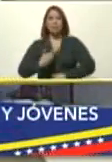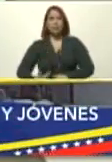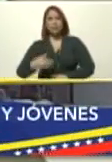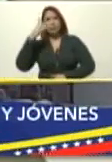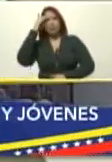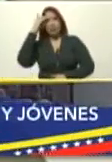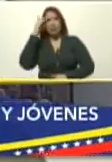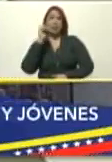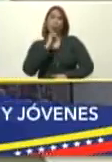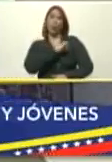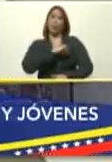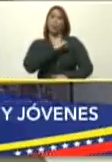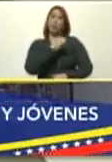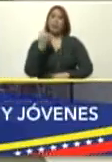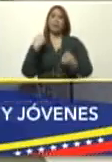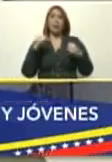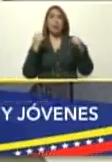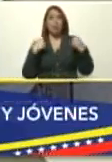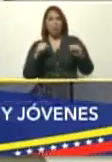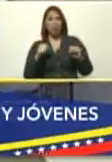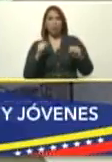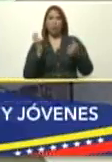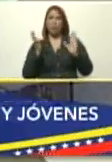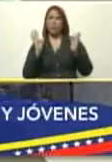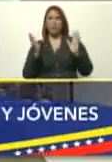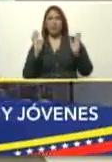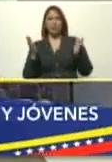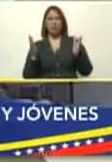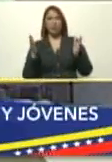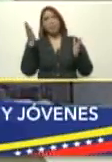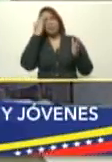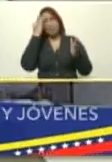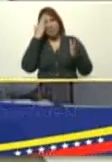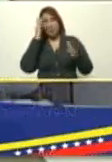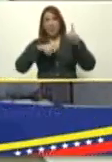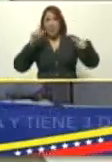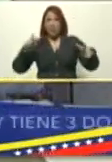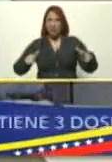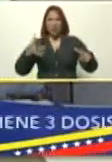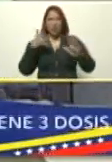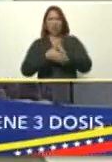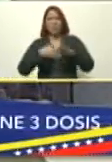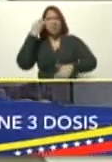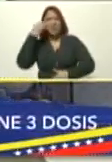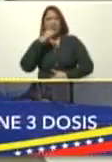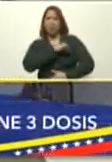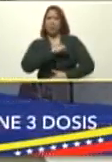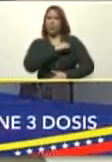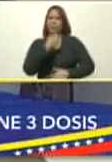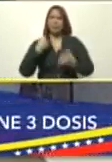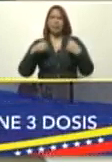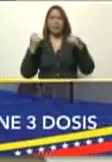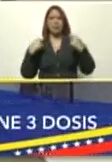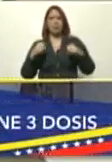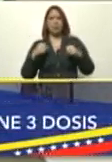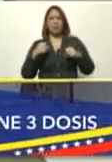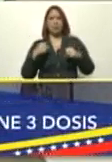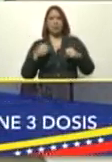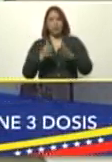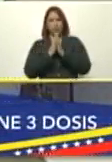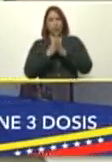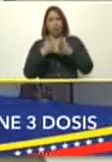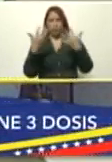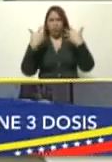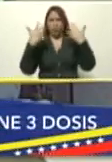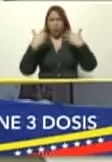conversadito, para que la gente sepa el refuerzo, cuándo toca? ¿Qué piensa el comité terapéutico? ¿Qué es lo más aconsejable, por favor?